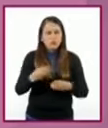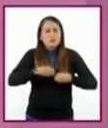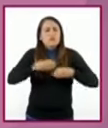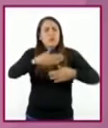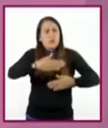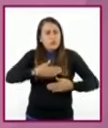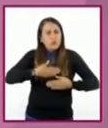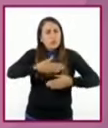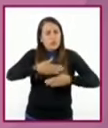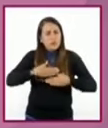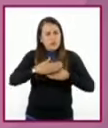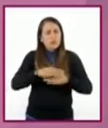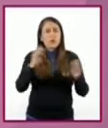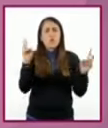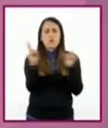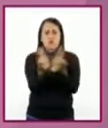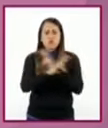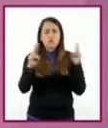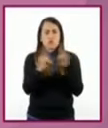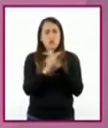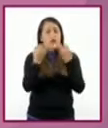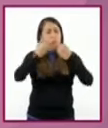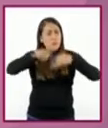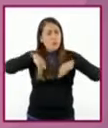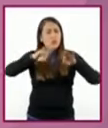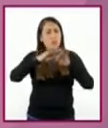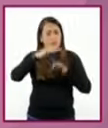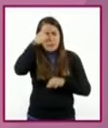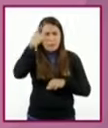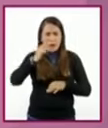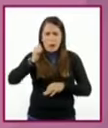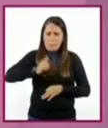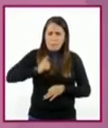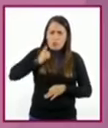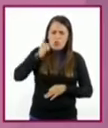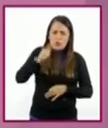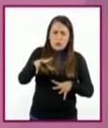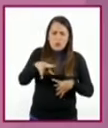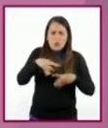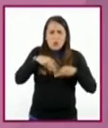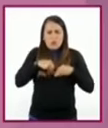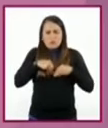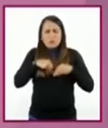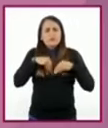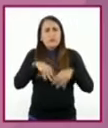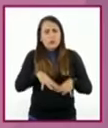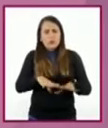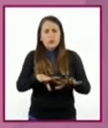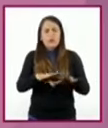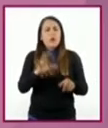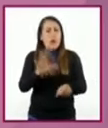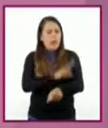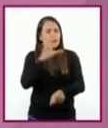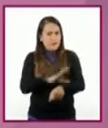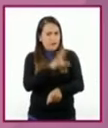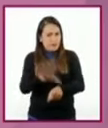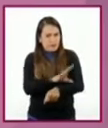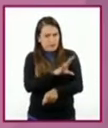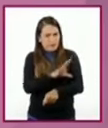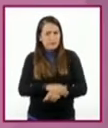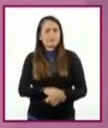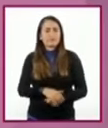respiración el oxígeno es fundamental para el aprovechamiento de los nutrientes y obtención de energía, a